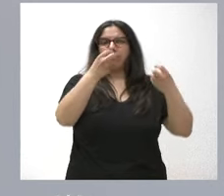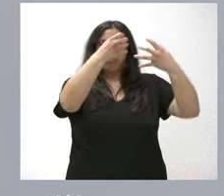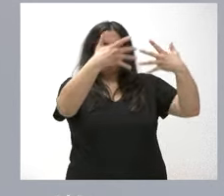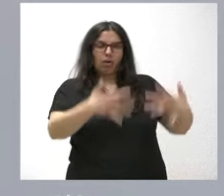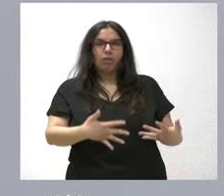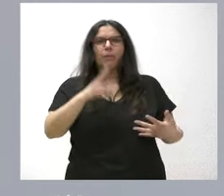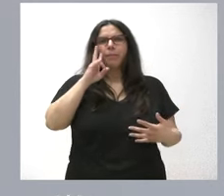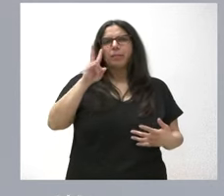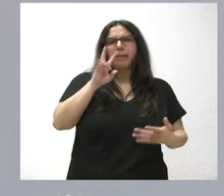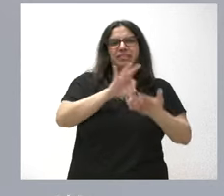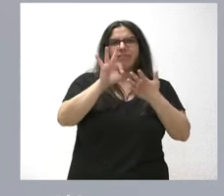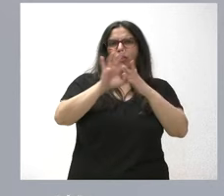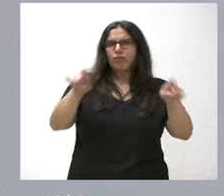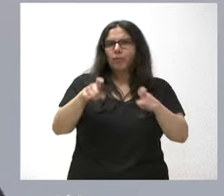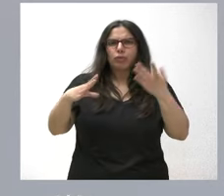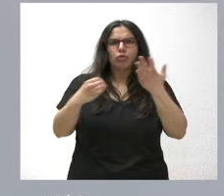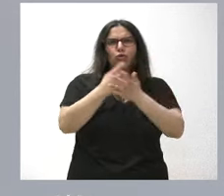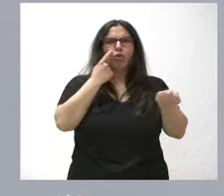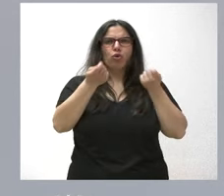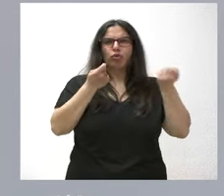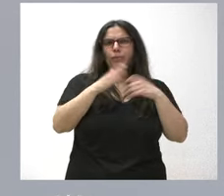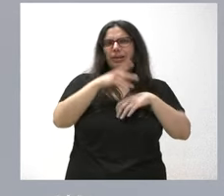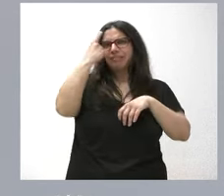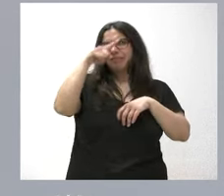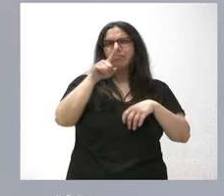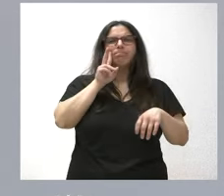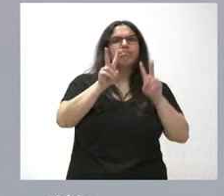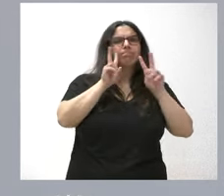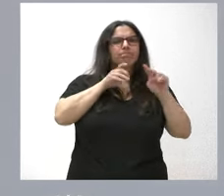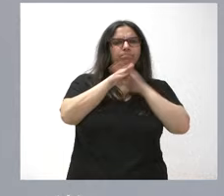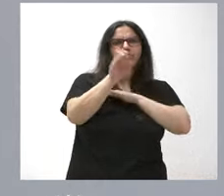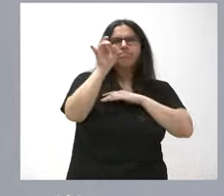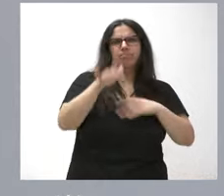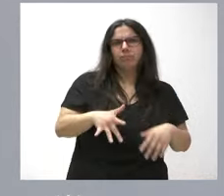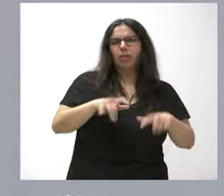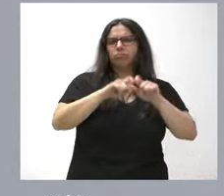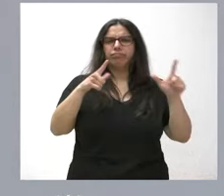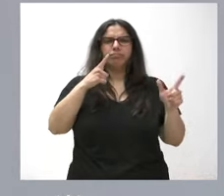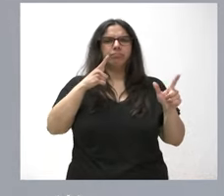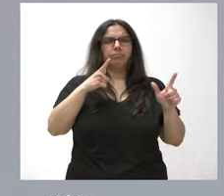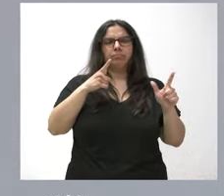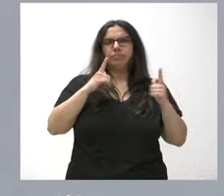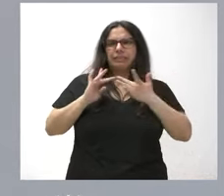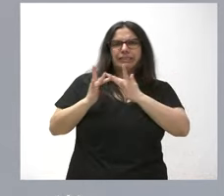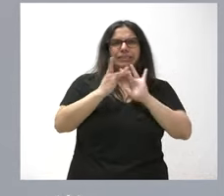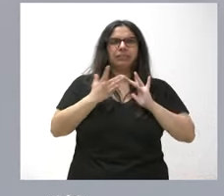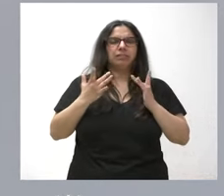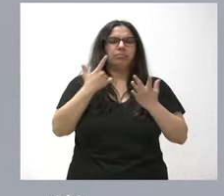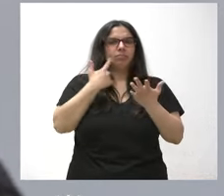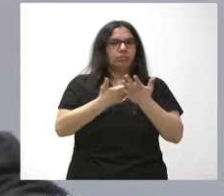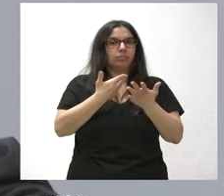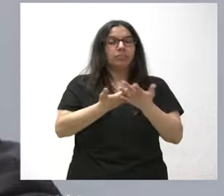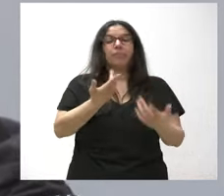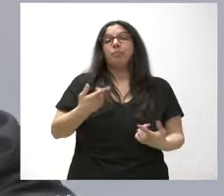aplicaciones y servicios informáticos que cuentan con información en materia social estarán plenamente interoperables. Igual que